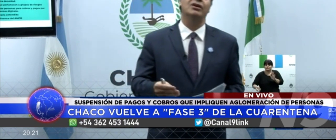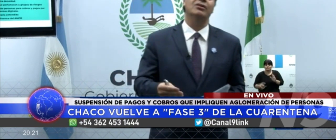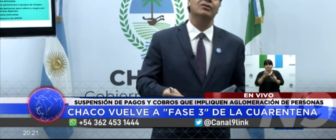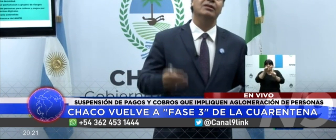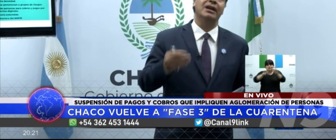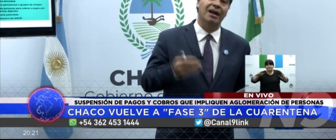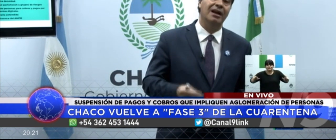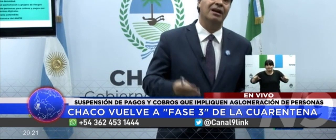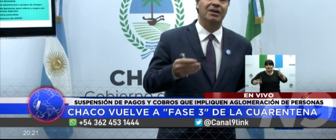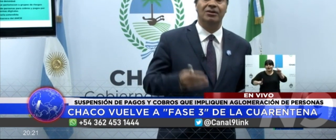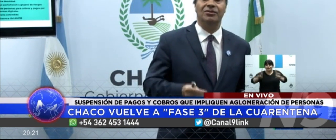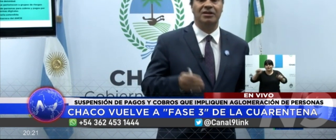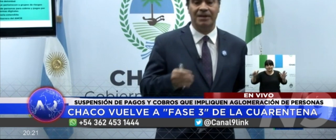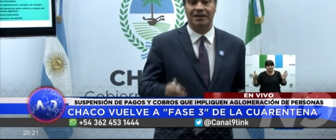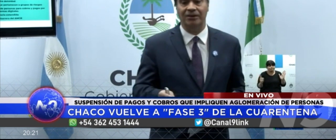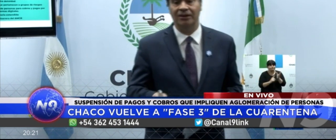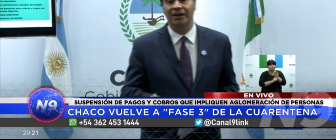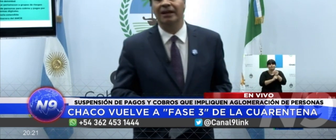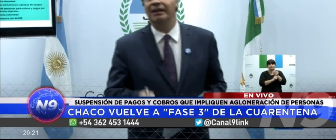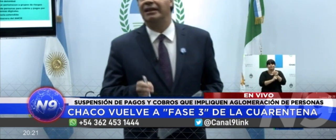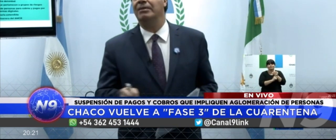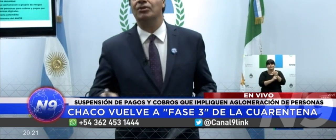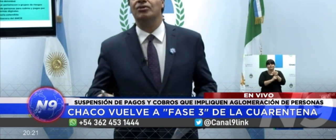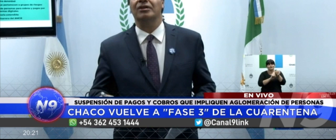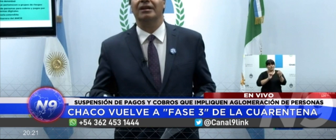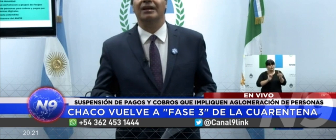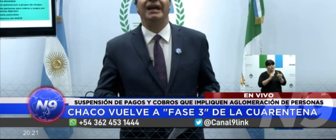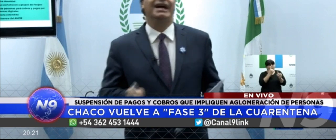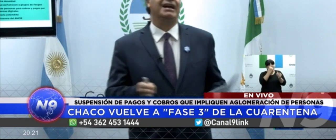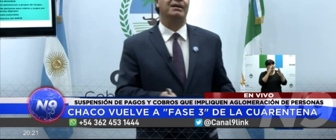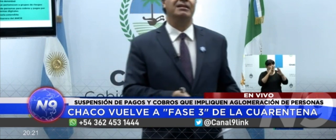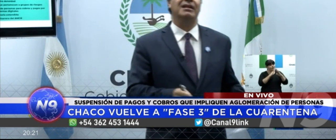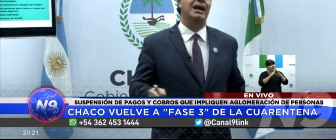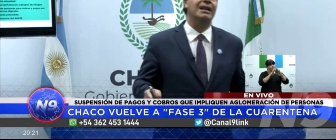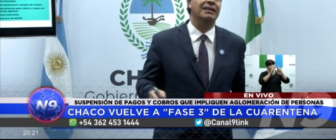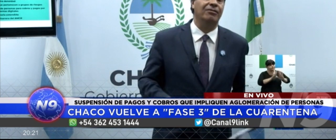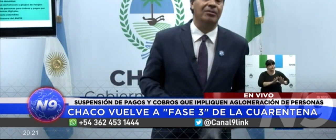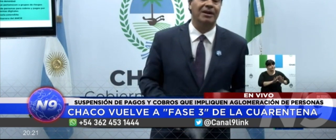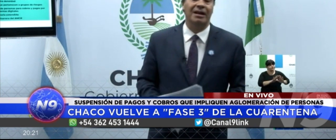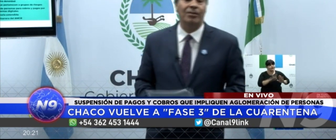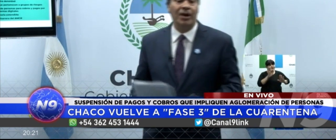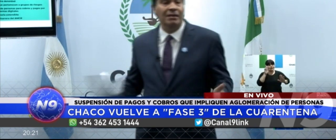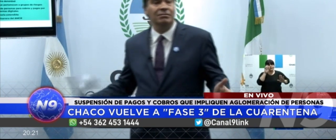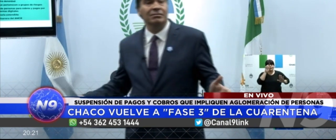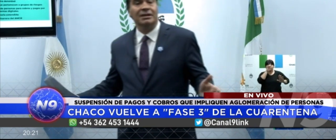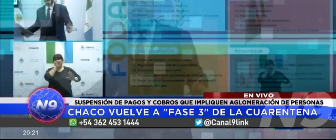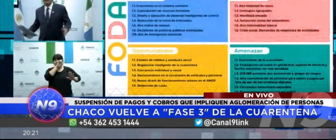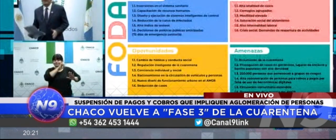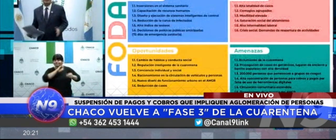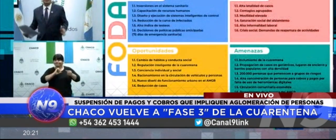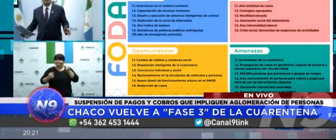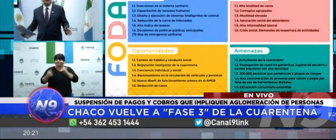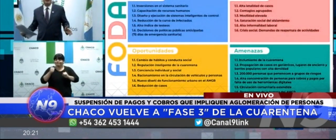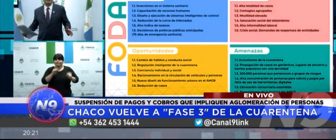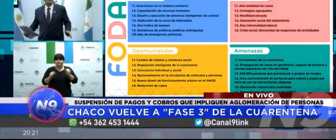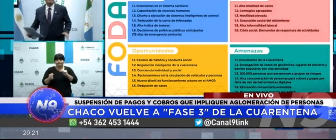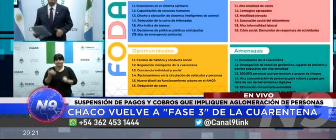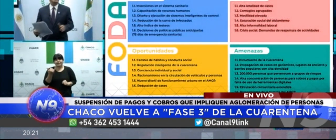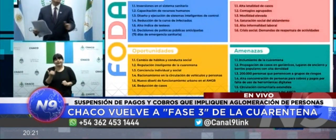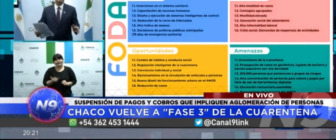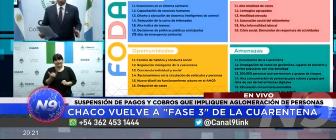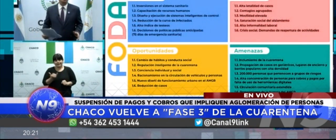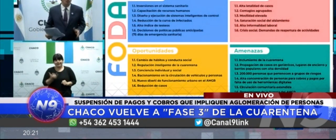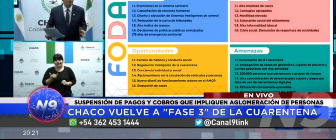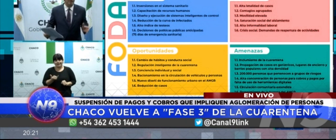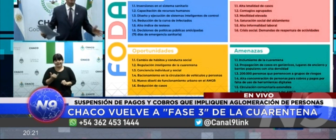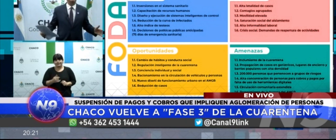psicológico del aislamiento sistemático. Tenemos el agravante de la alta informalidad laboral, crisis social, y